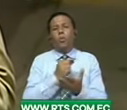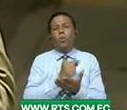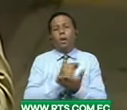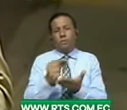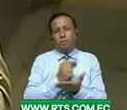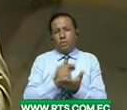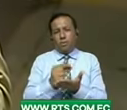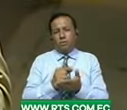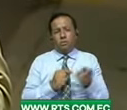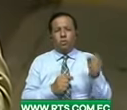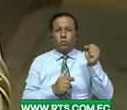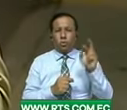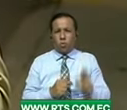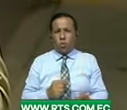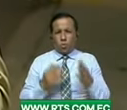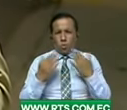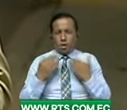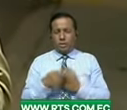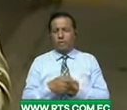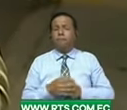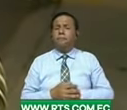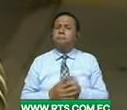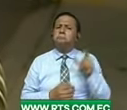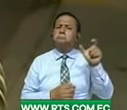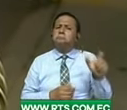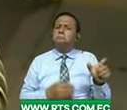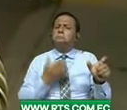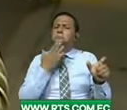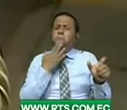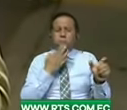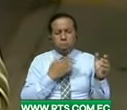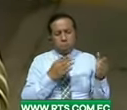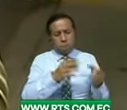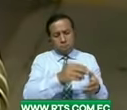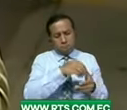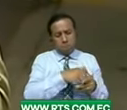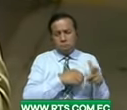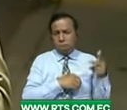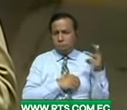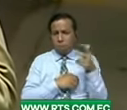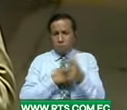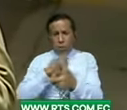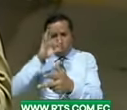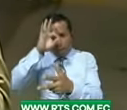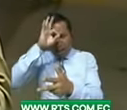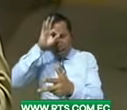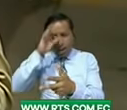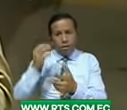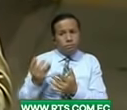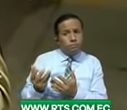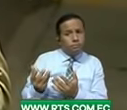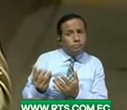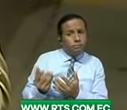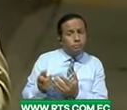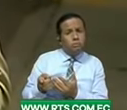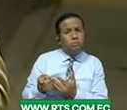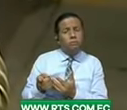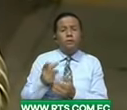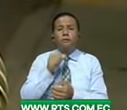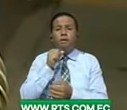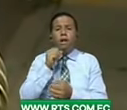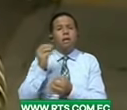como ya dijimos, al sur del puerto principal. Esta persona pues fue trasladada hasta una casa de salud, en donde donde todavía se desconoce si